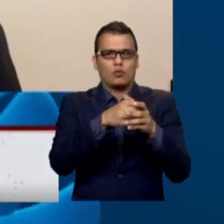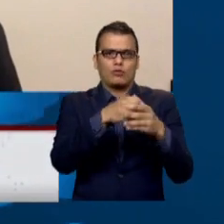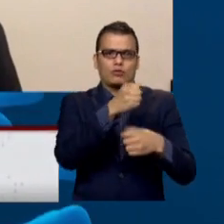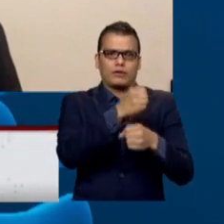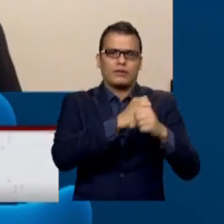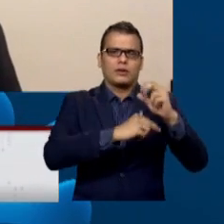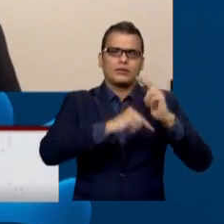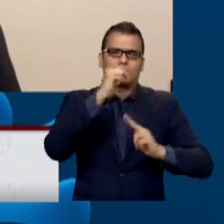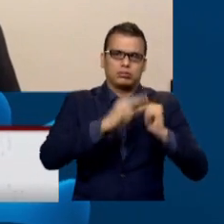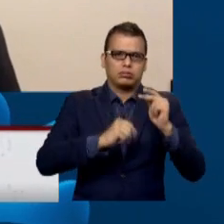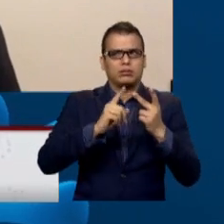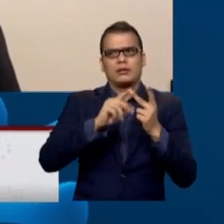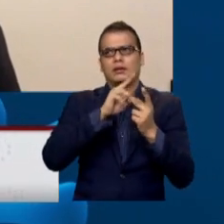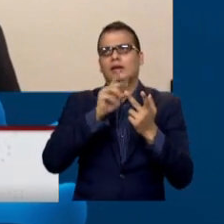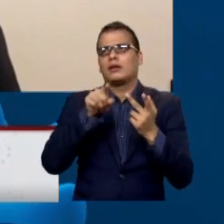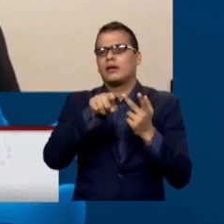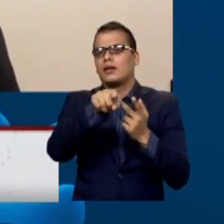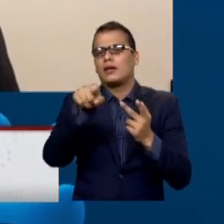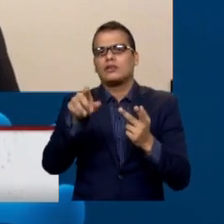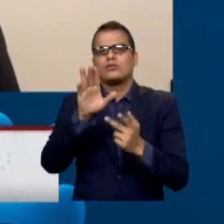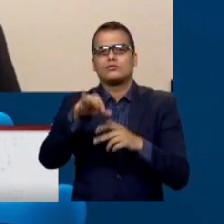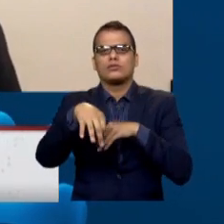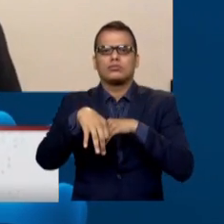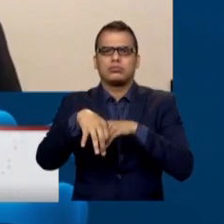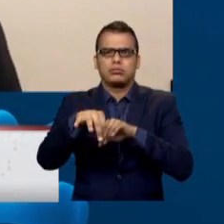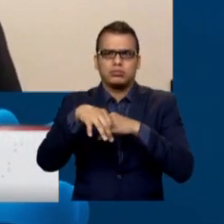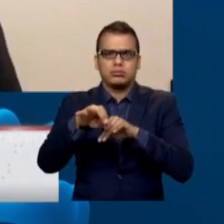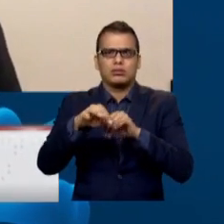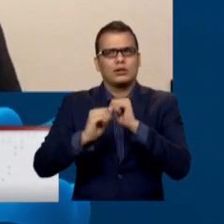manufactura, ¿cómo eso se ha representado en las cifras?